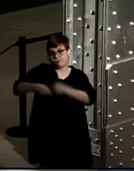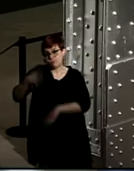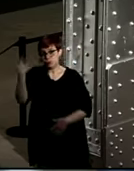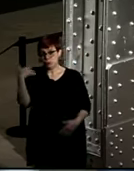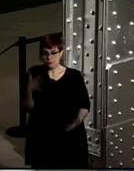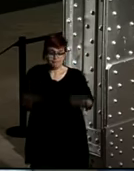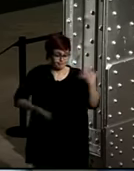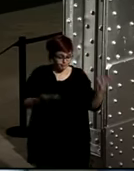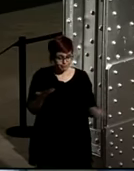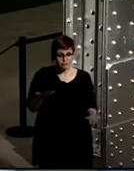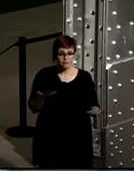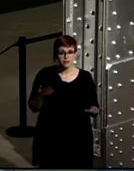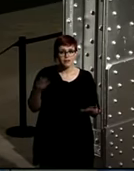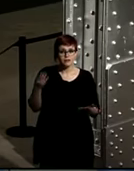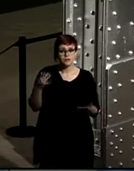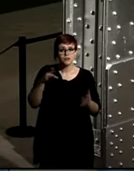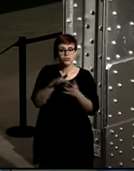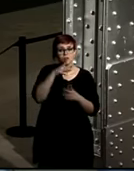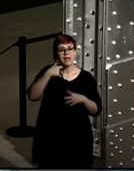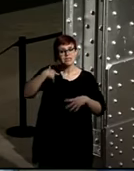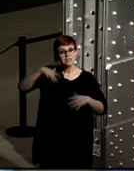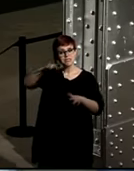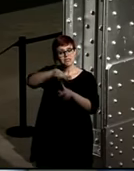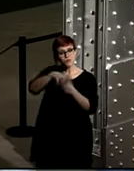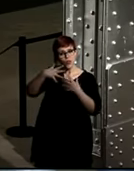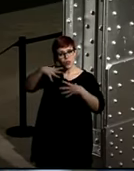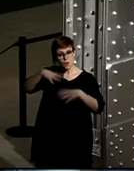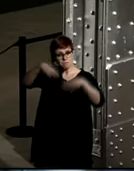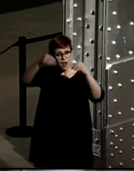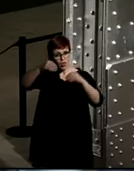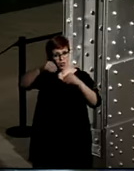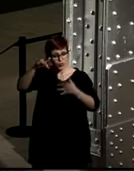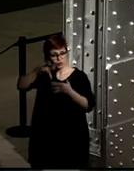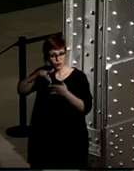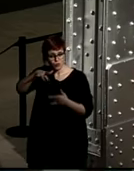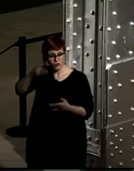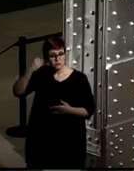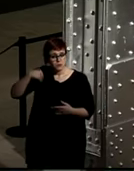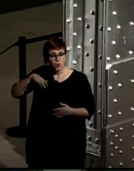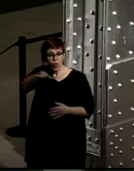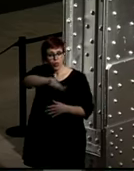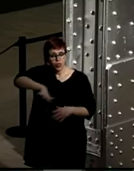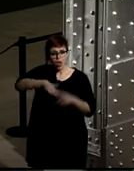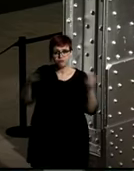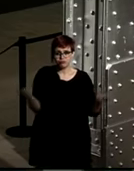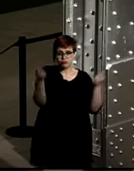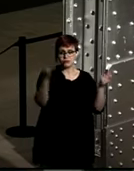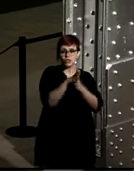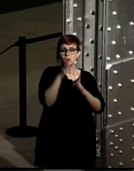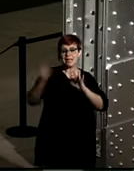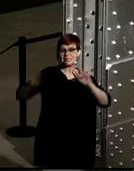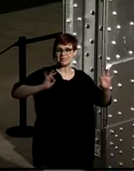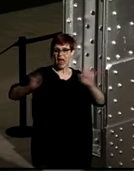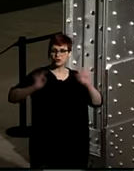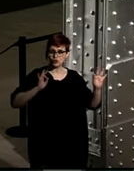claro ejemplo. Sí, es tristísimo pasar por ahí y verlo así, o personalmente opino que tampoco deberían patrocinarse los nombres de los teatros